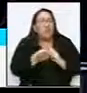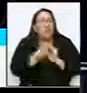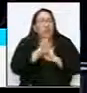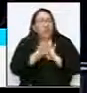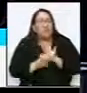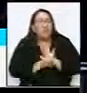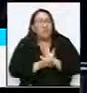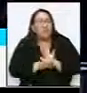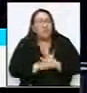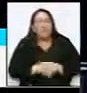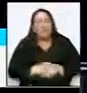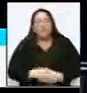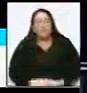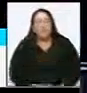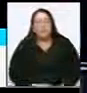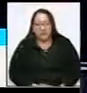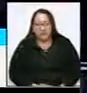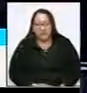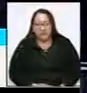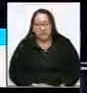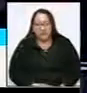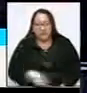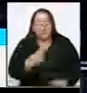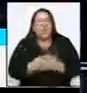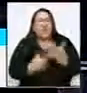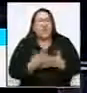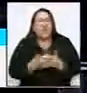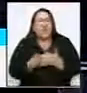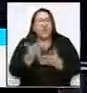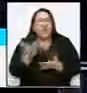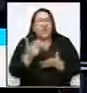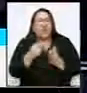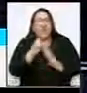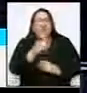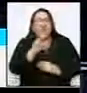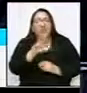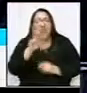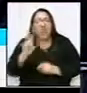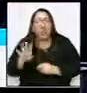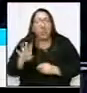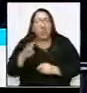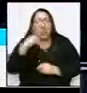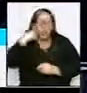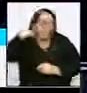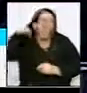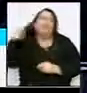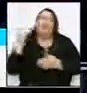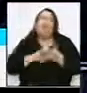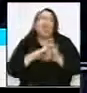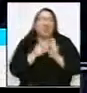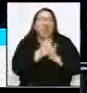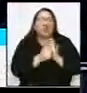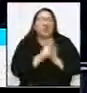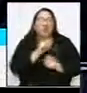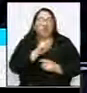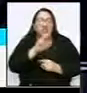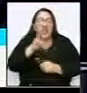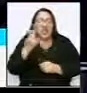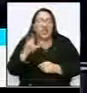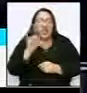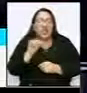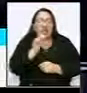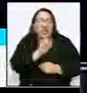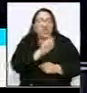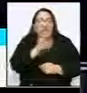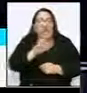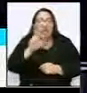Constitución. ¿Qué propone el 133 y el 134, como acá ya se ha dicho?